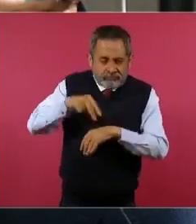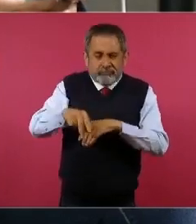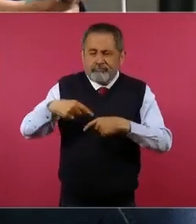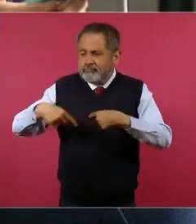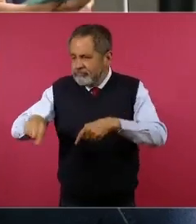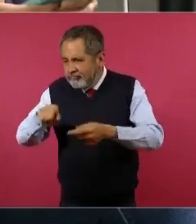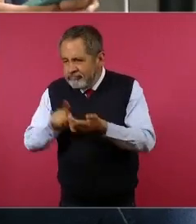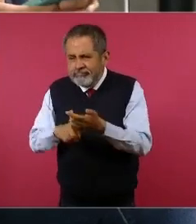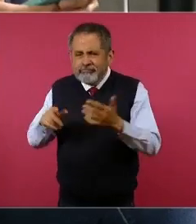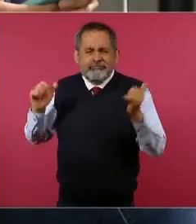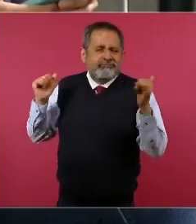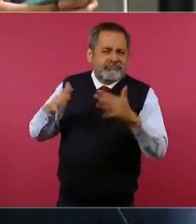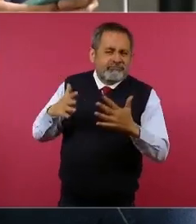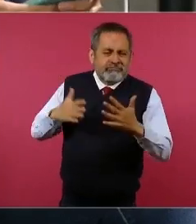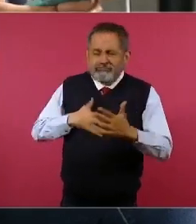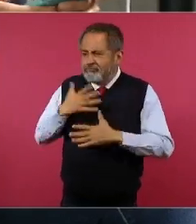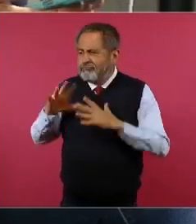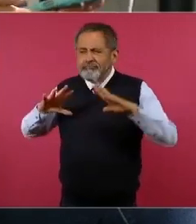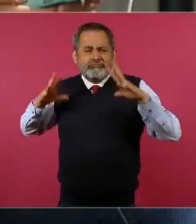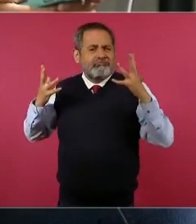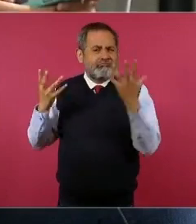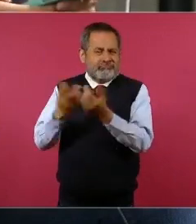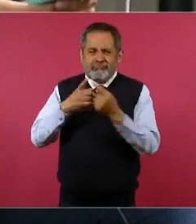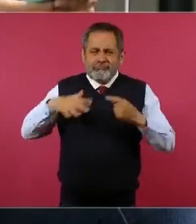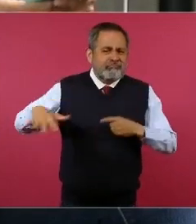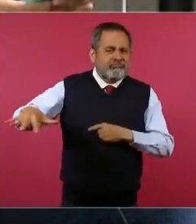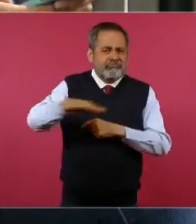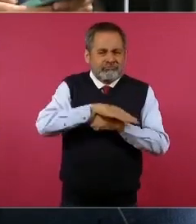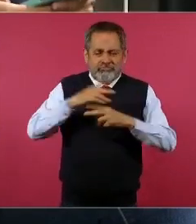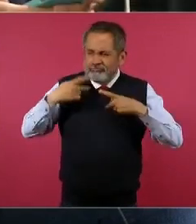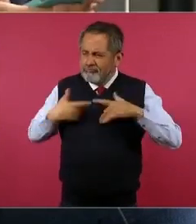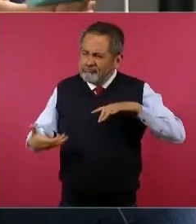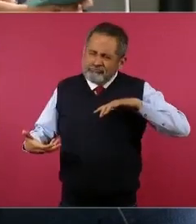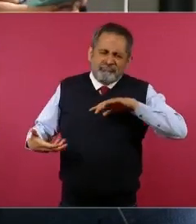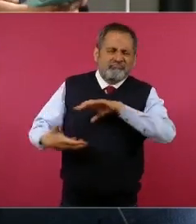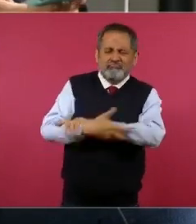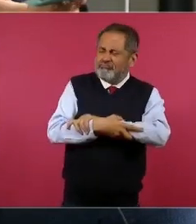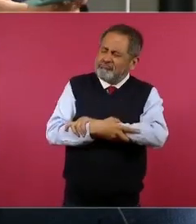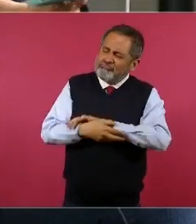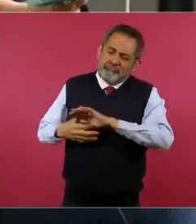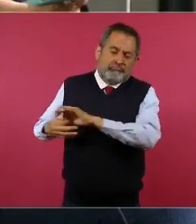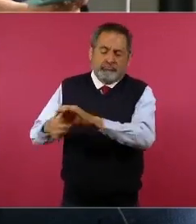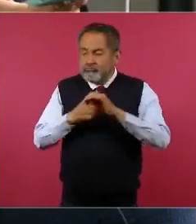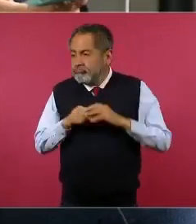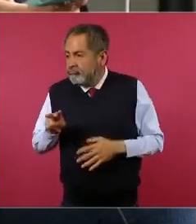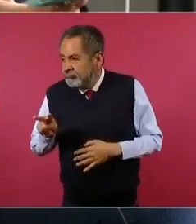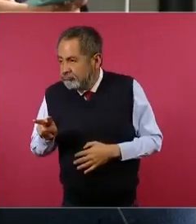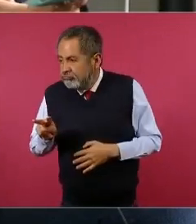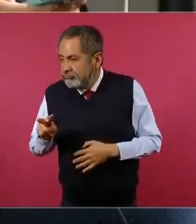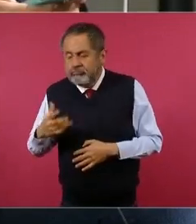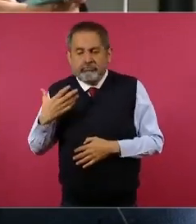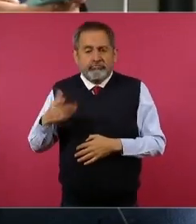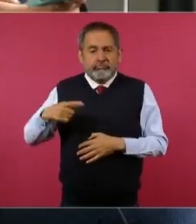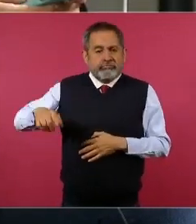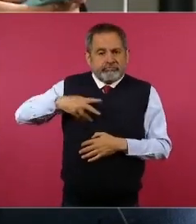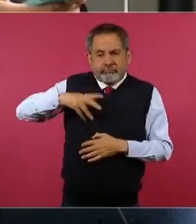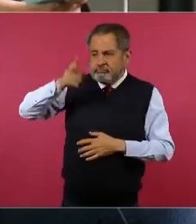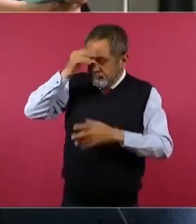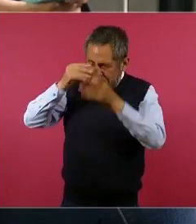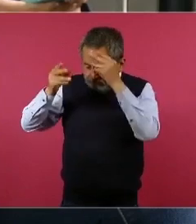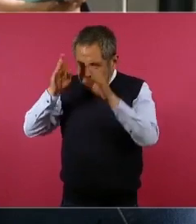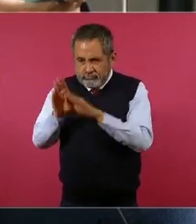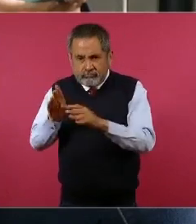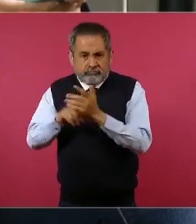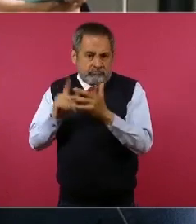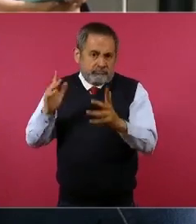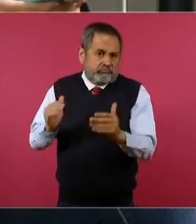verbena, el performance, la creatividad, la colectividad del sol y la lluvia. De actividades lúdicas y otras en alto